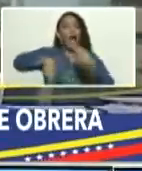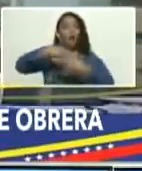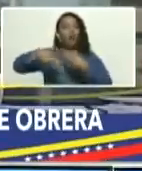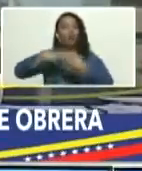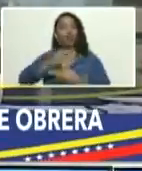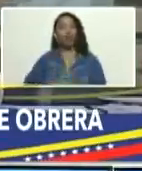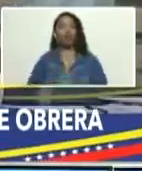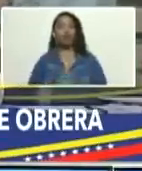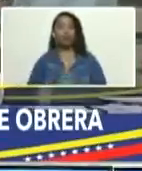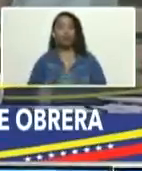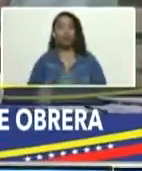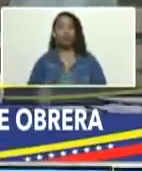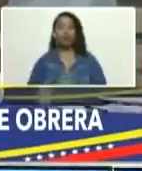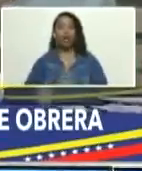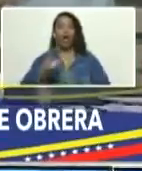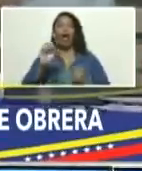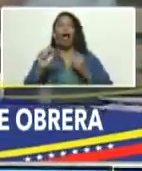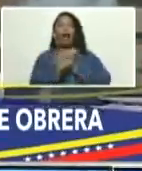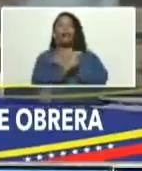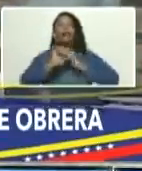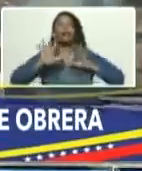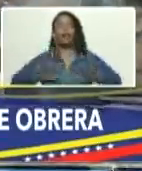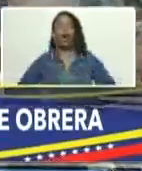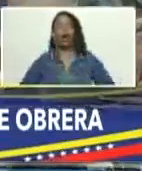revolucionario, cristiano